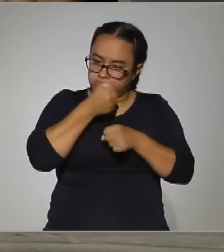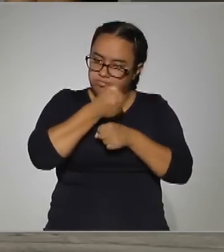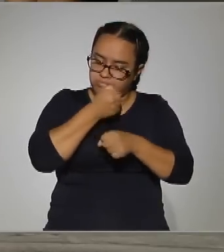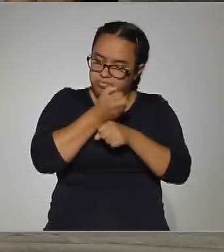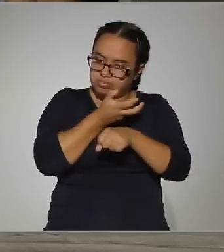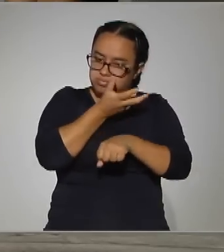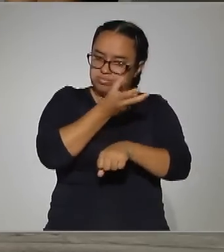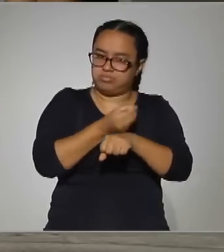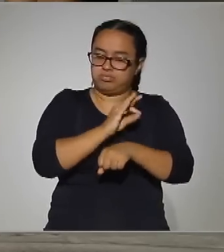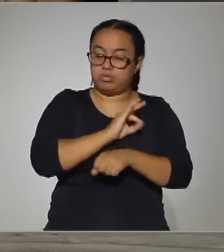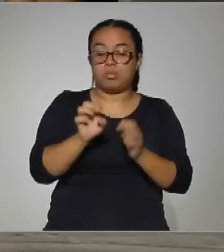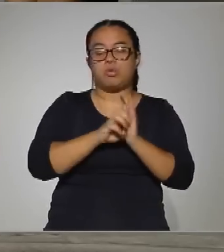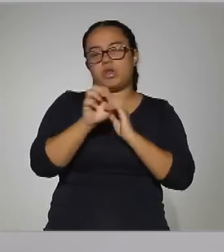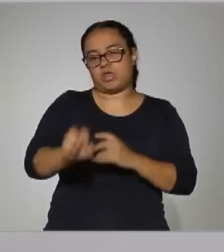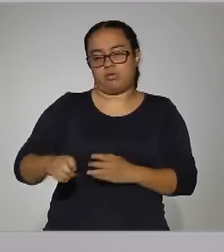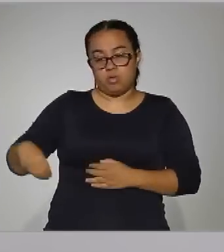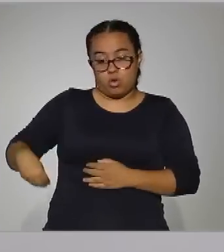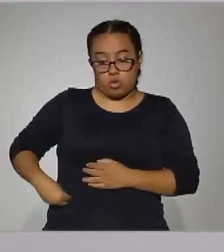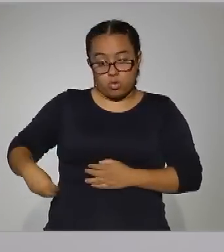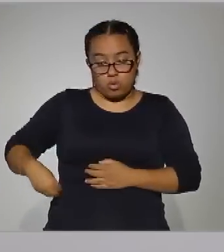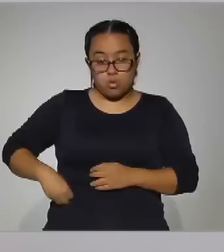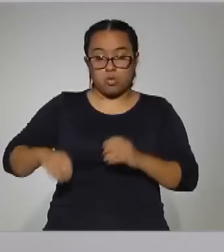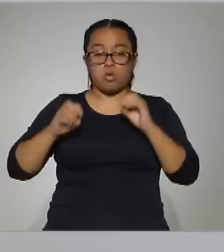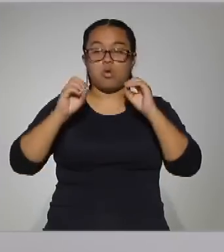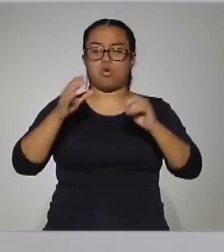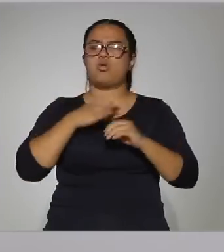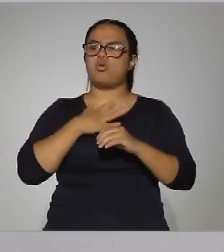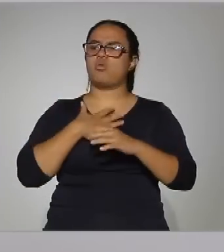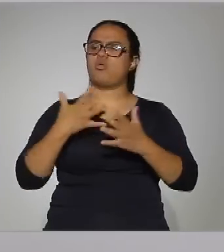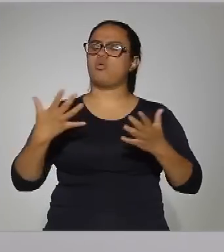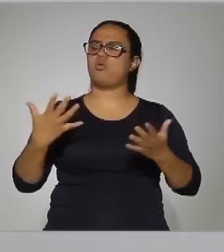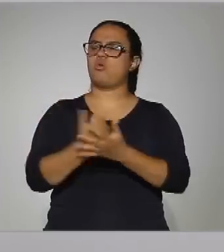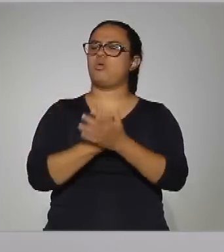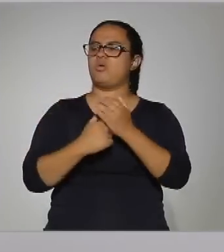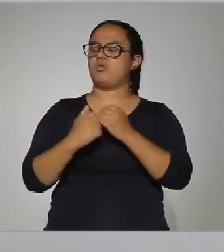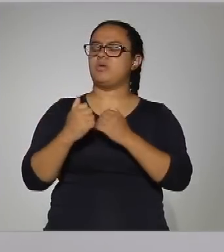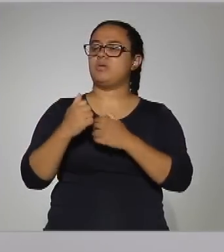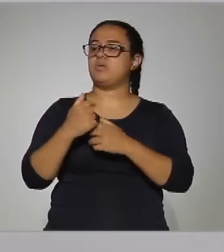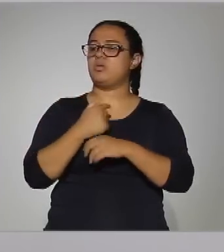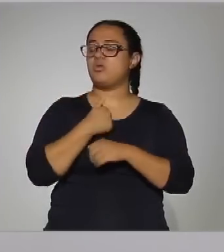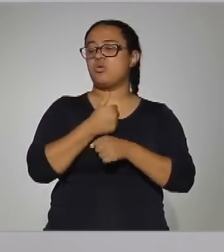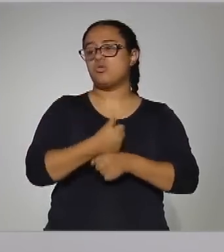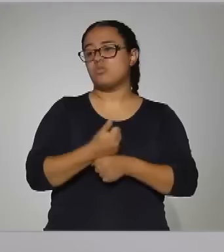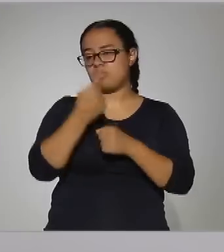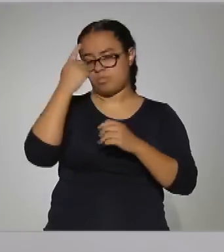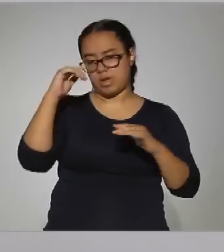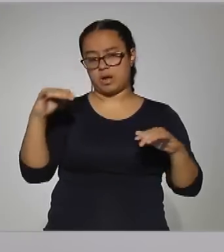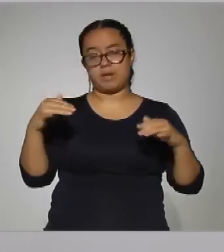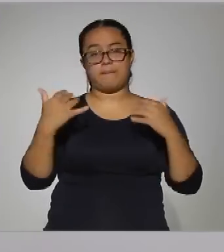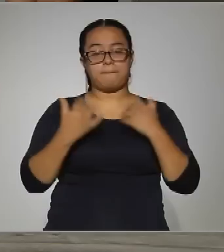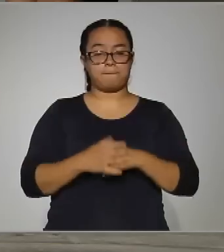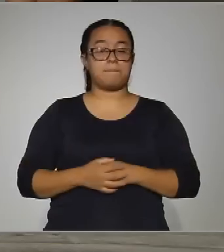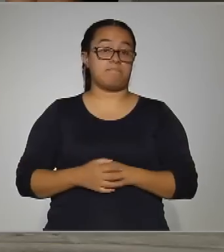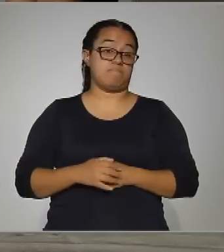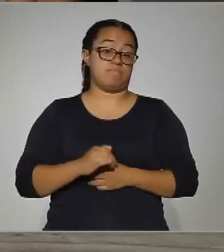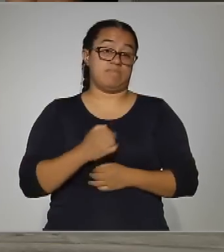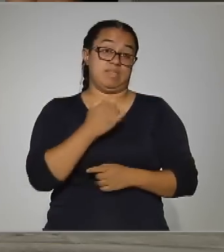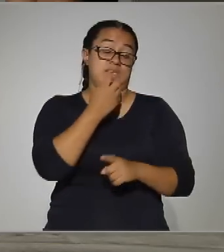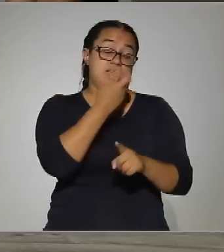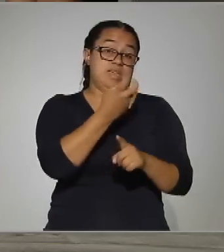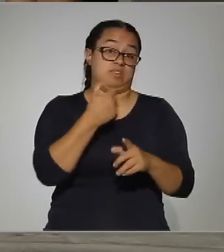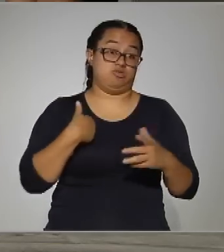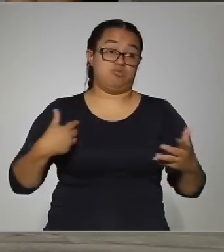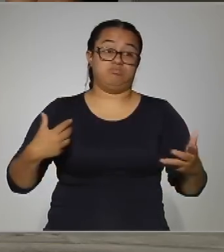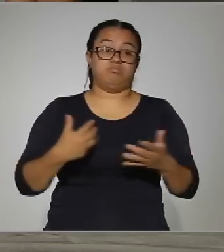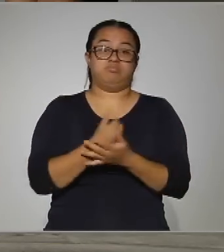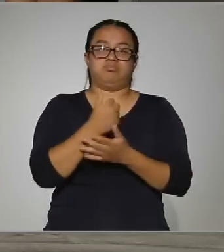que a veces, como la culpa o las ganancias secundarias, impiden el proceso de elaboración. Porque estoy ganando algo ahí,